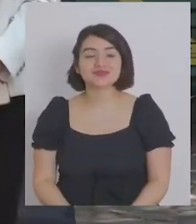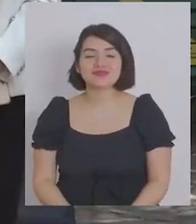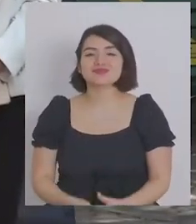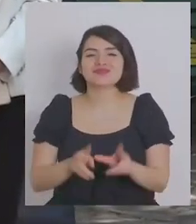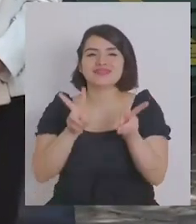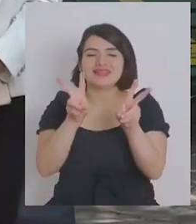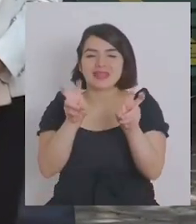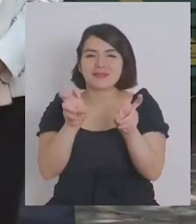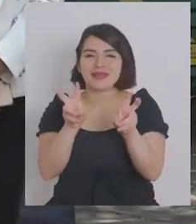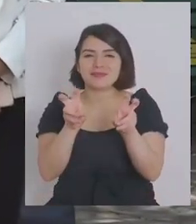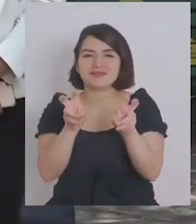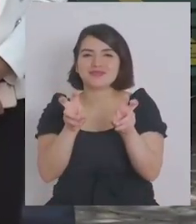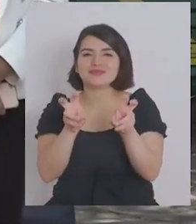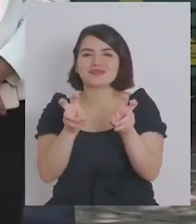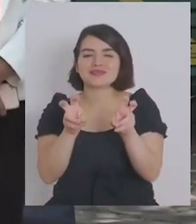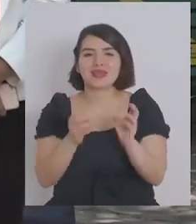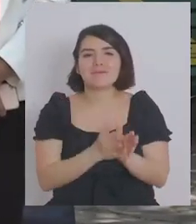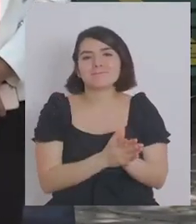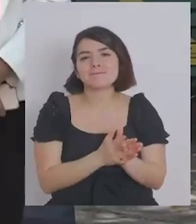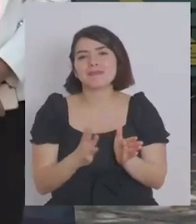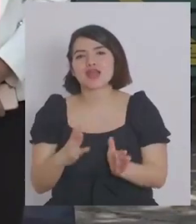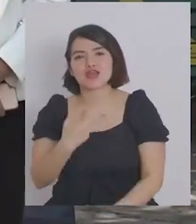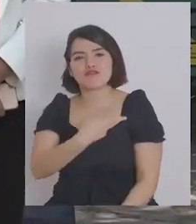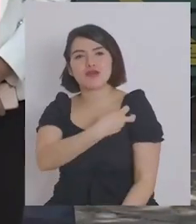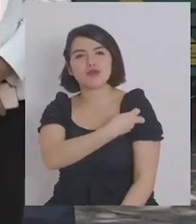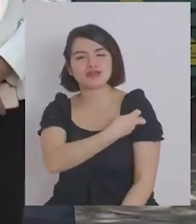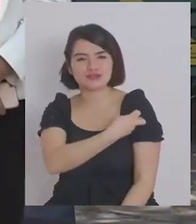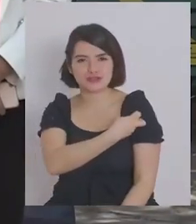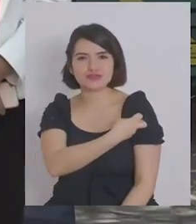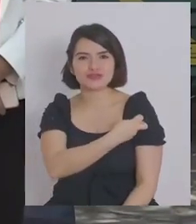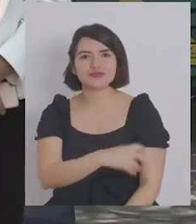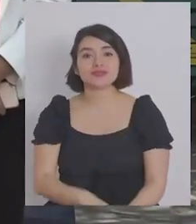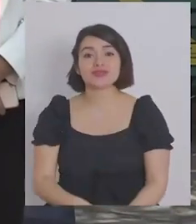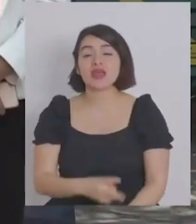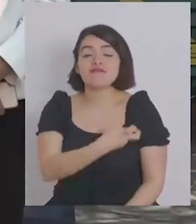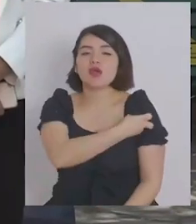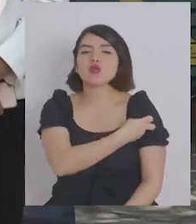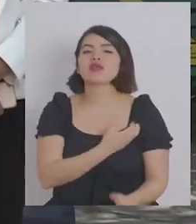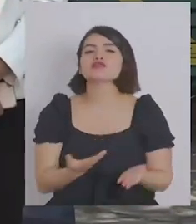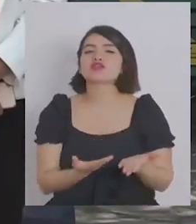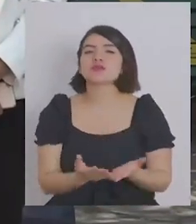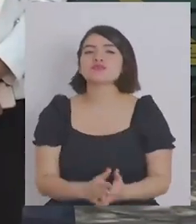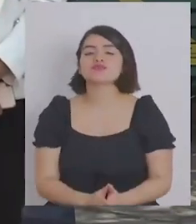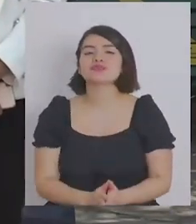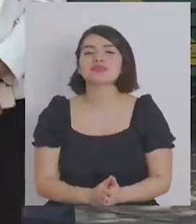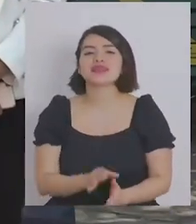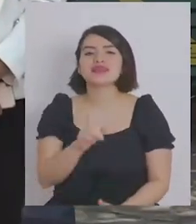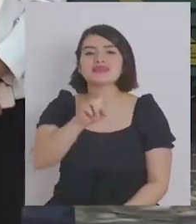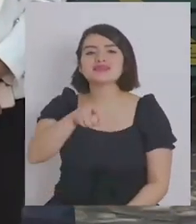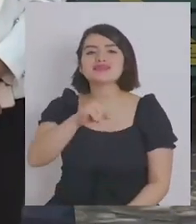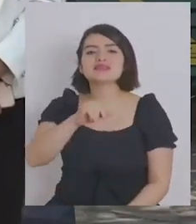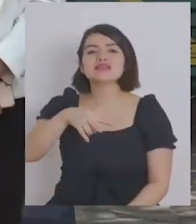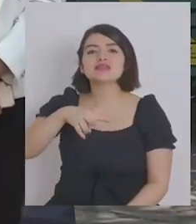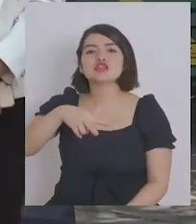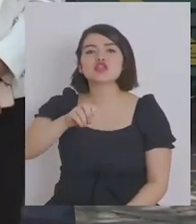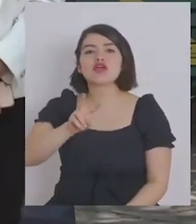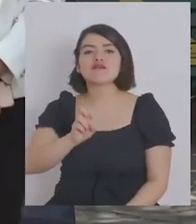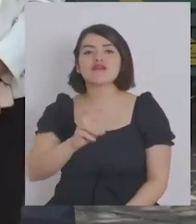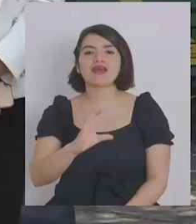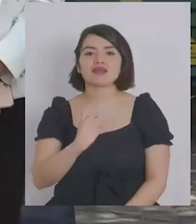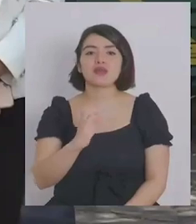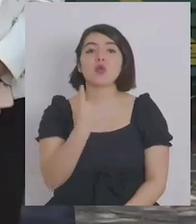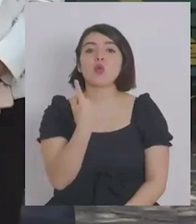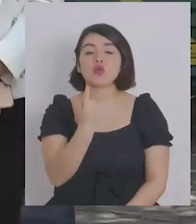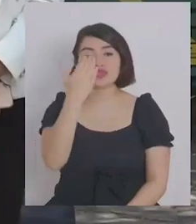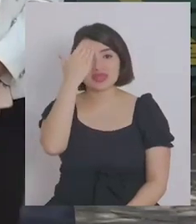del periodo de vacunación para la vacunación se sugiere para la vacuna de sinovac que sea un esquema de un día y